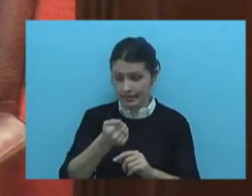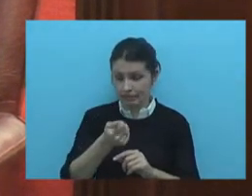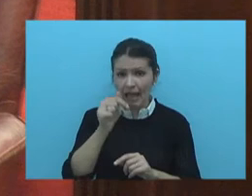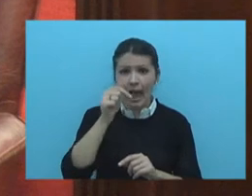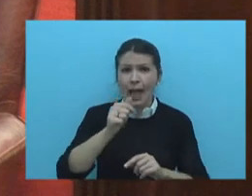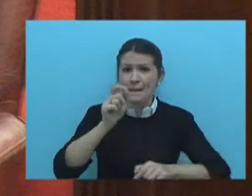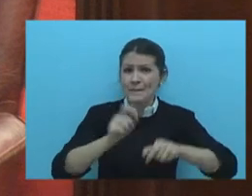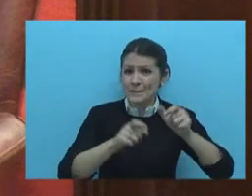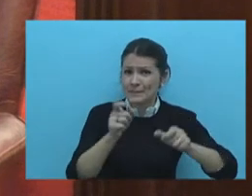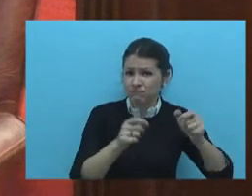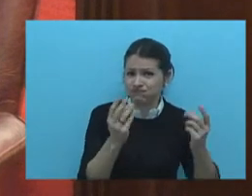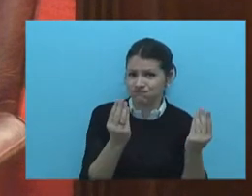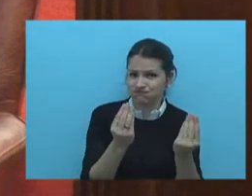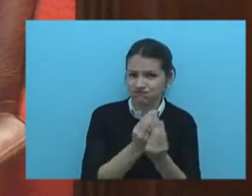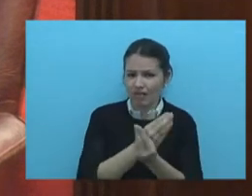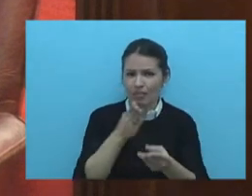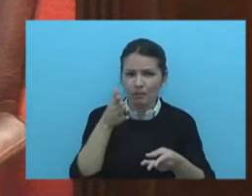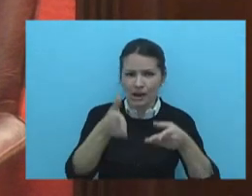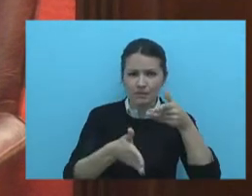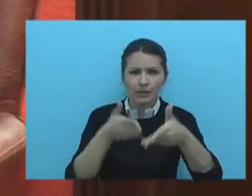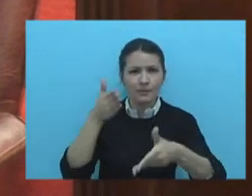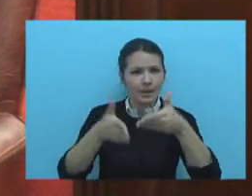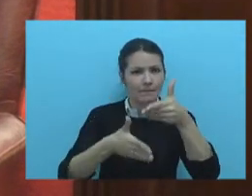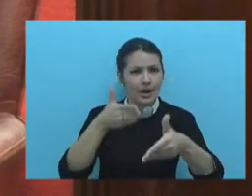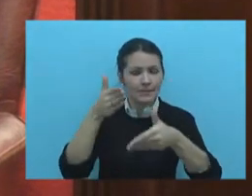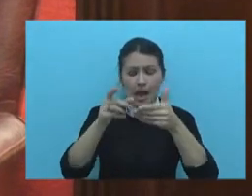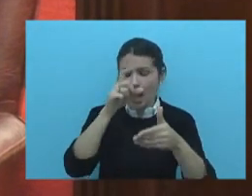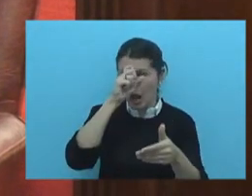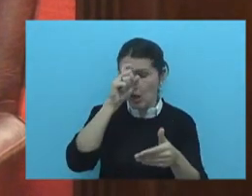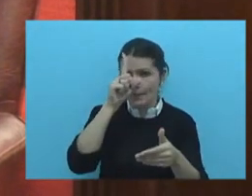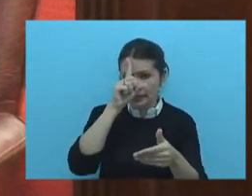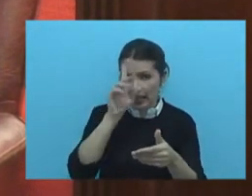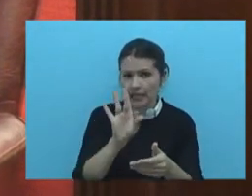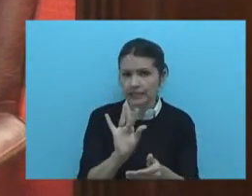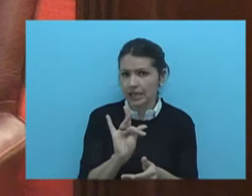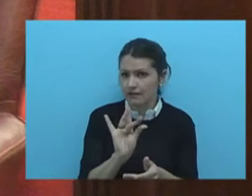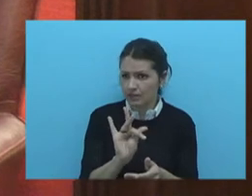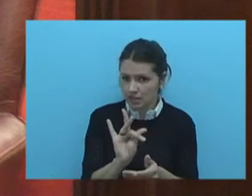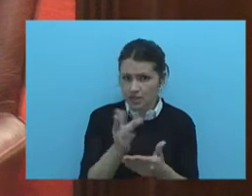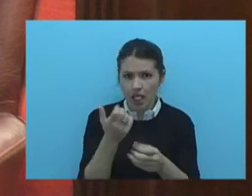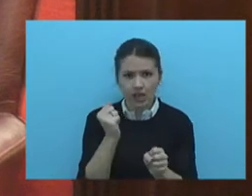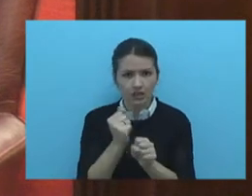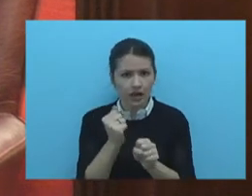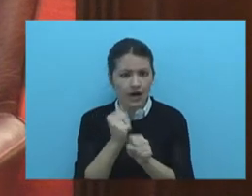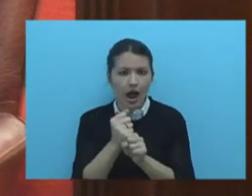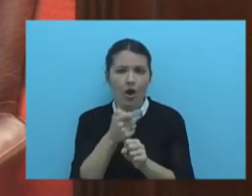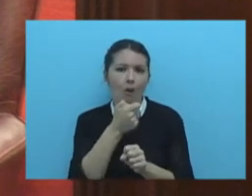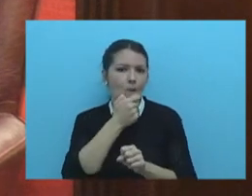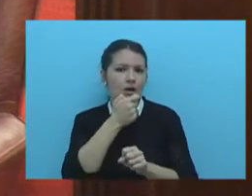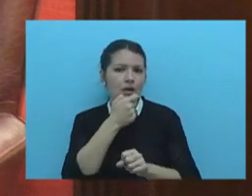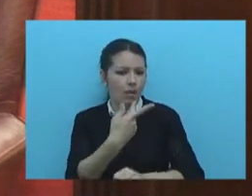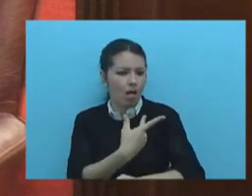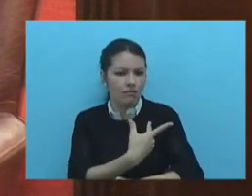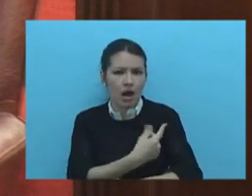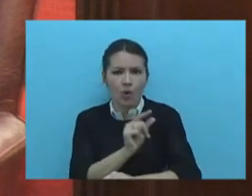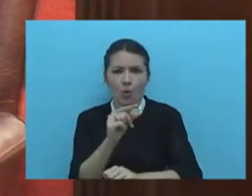atenderte. También es que los insumos son insuficientes, las vacunas a veces también son